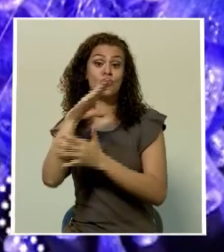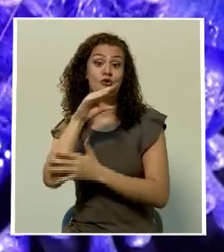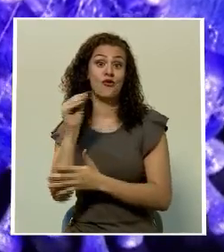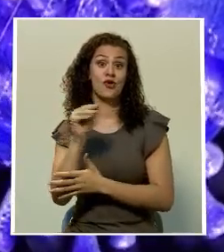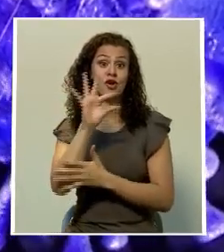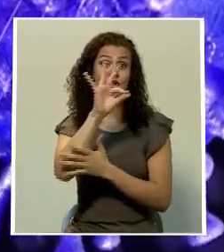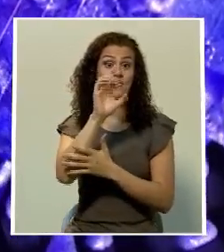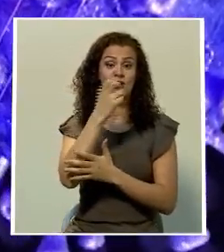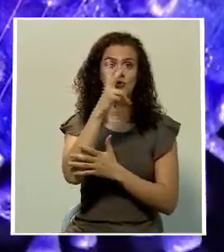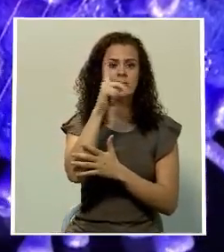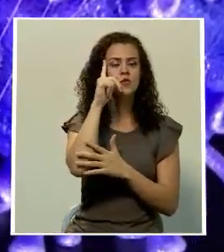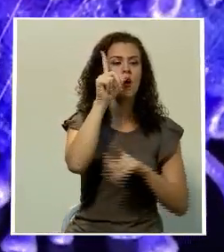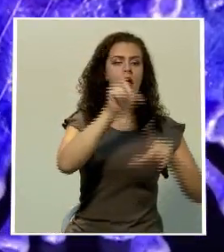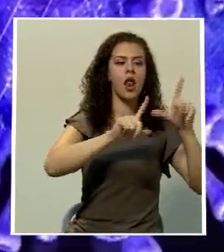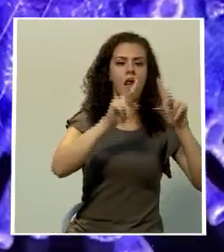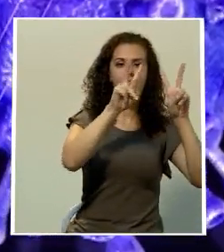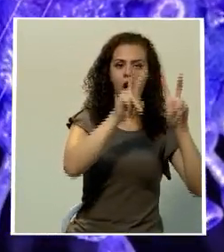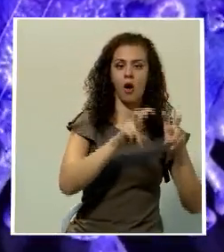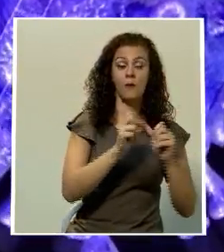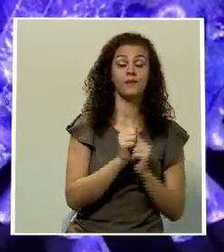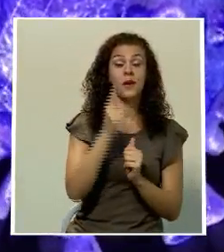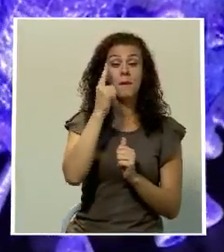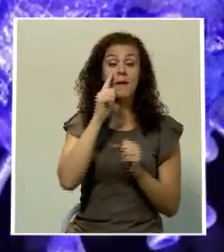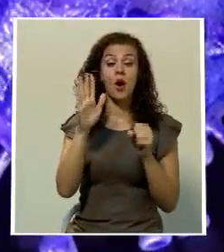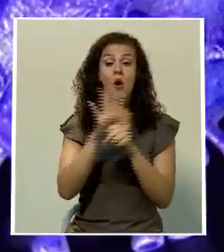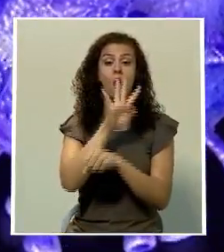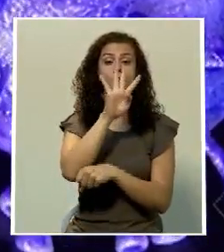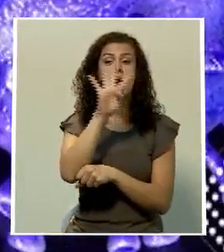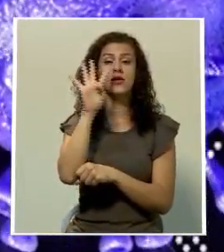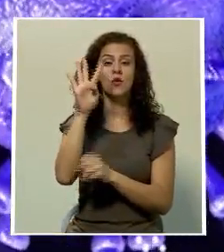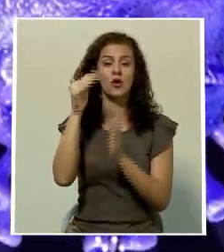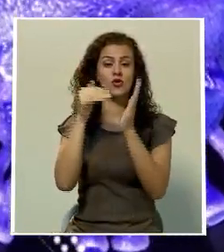y 913 por laboratorio, para un total de